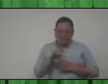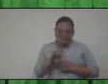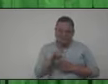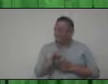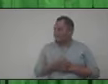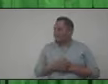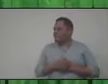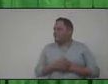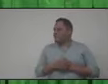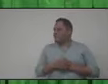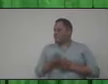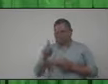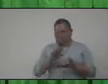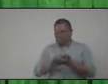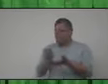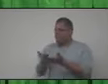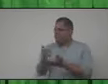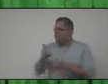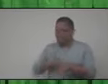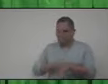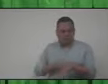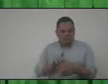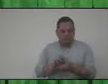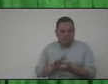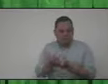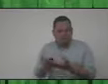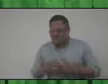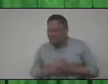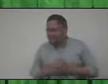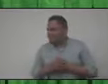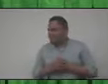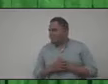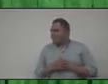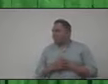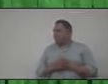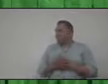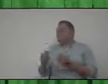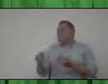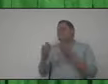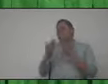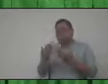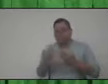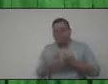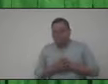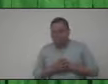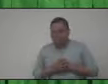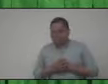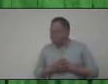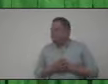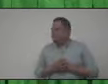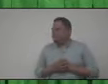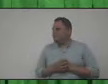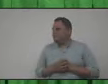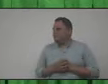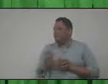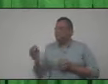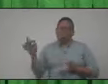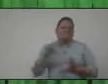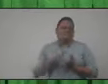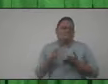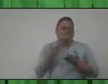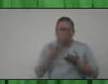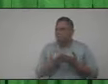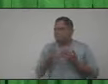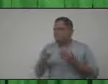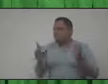doctora Constanza, pero le traduzco, no tenemos tiempo, no sé. Ay, no. Muchas gracias, felicitaciones por estar acá, por creer